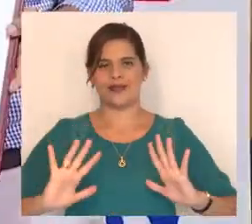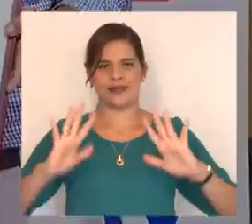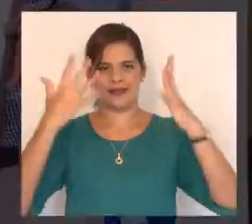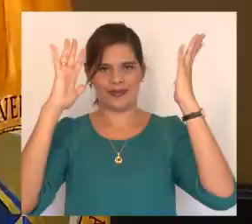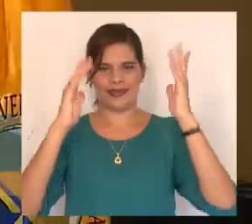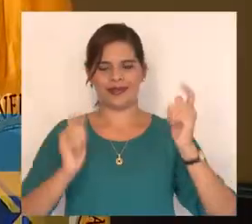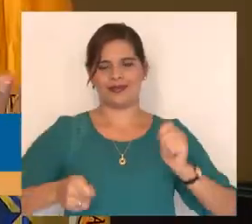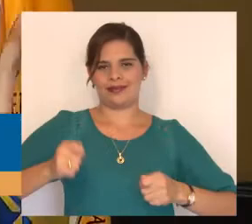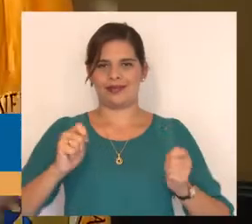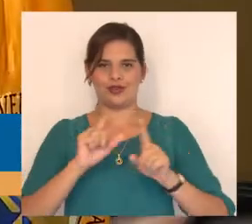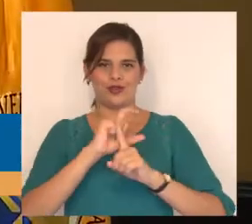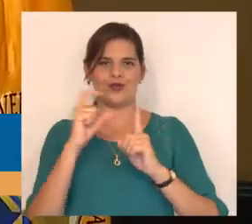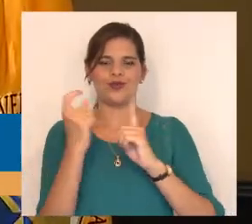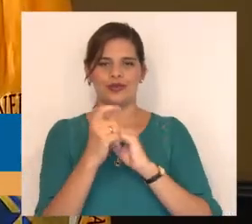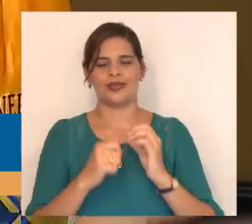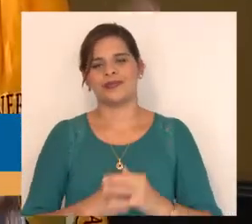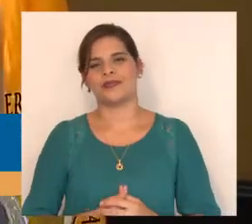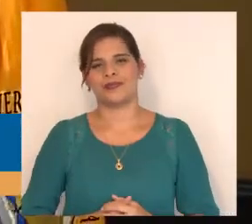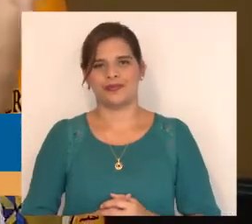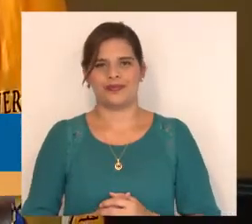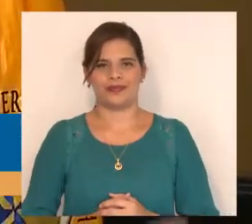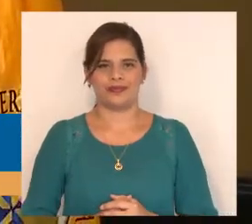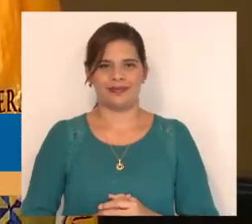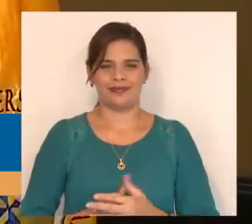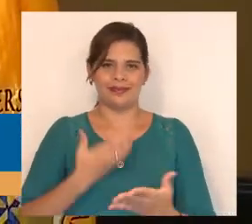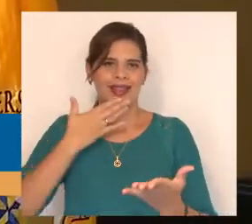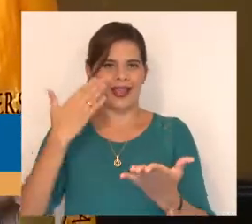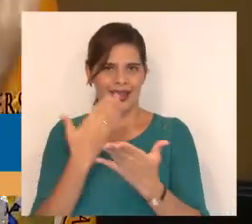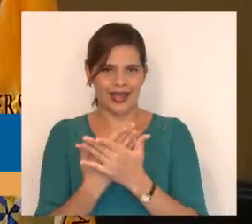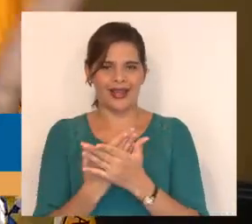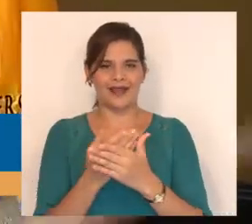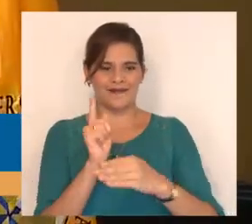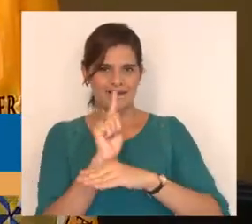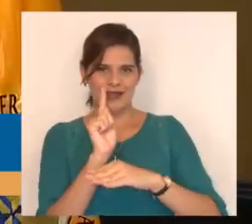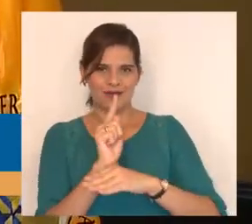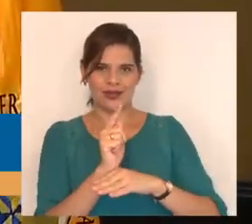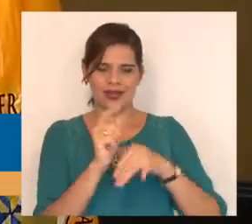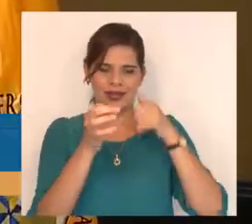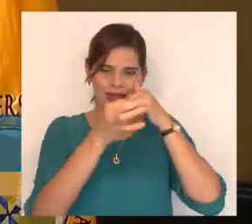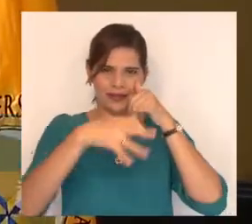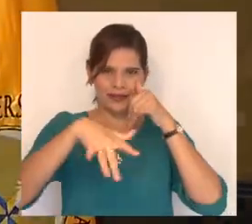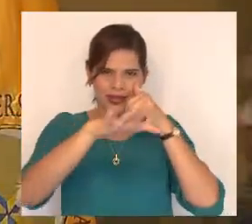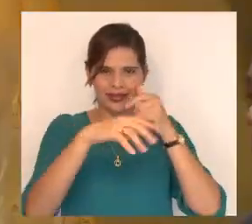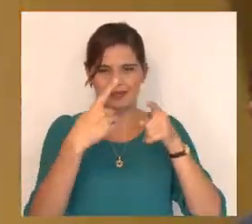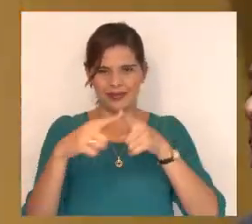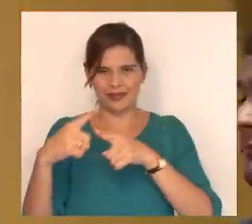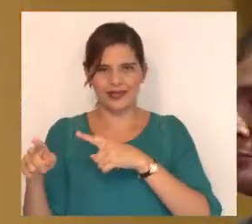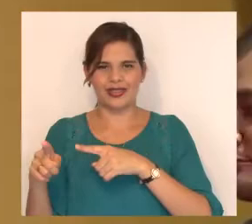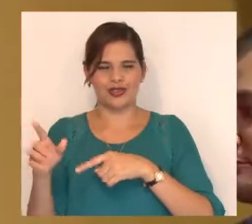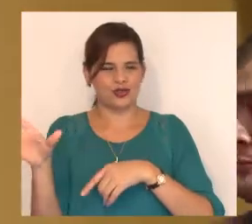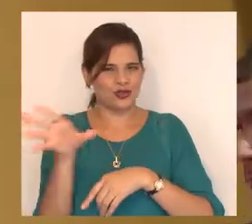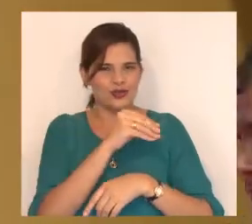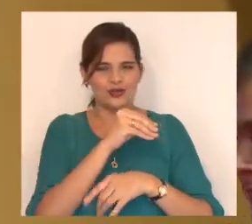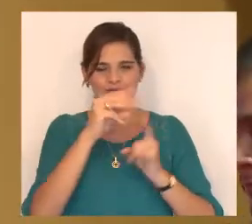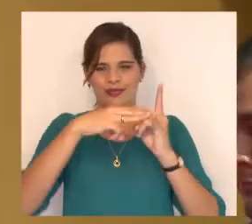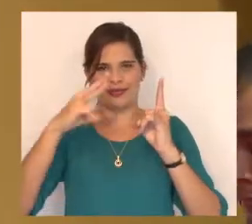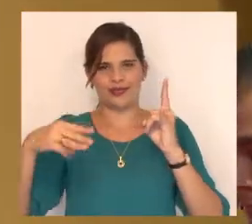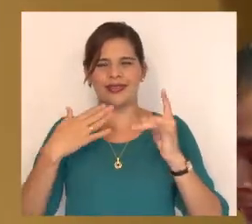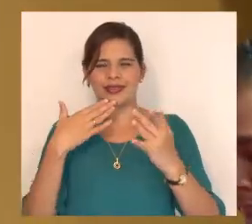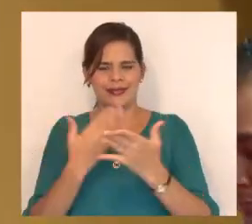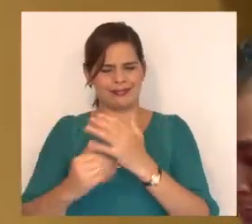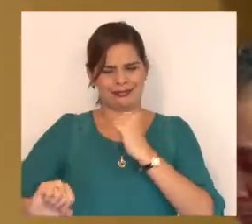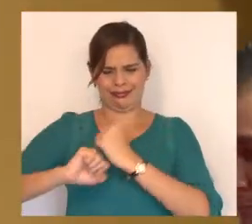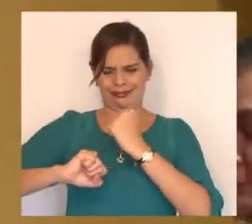del Folclore. Muchas gracias a toda la Facultad de Ingeniería, al Programa de Ingeniería Ambiental y en general a toda la Universidad de Magdalena. Me han